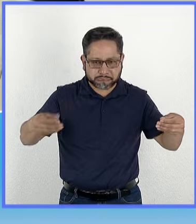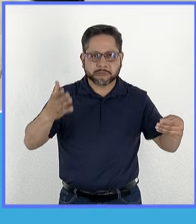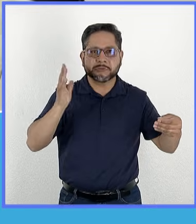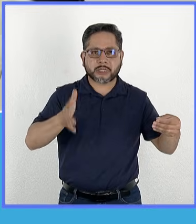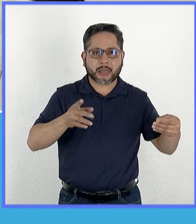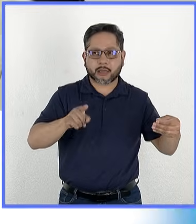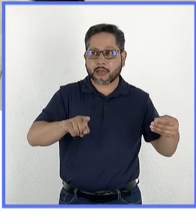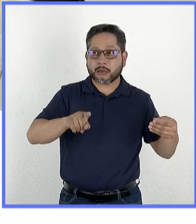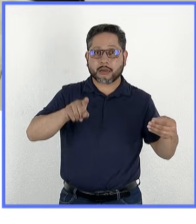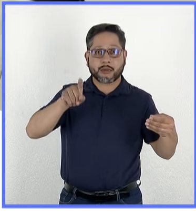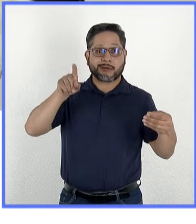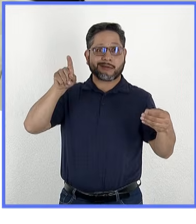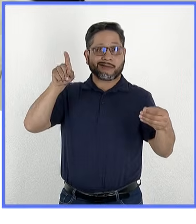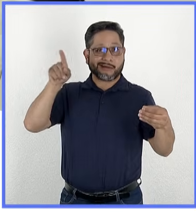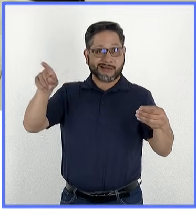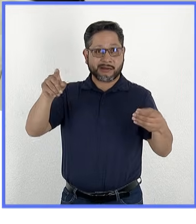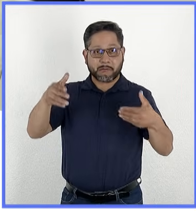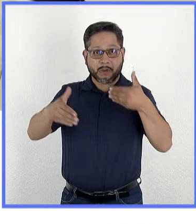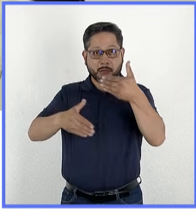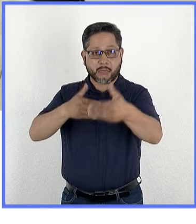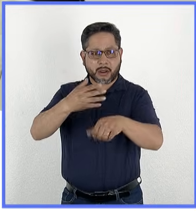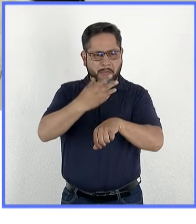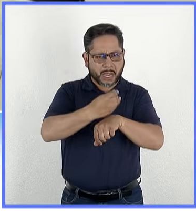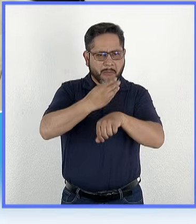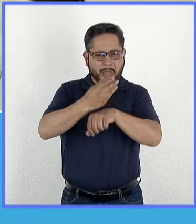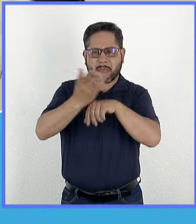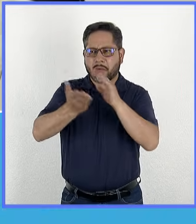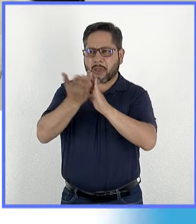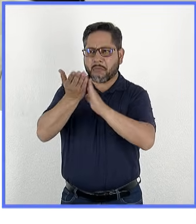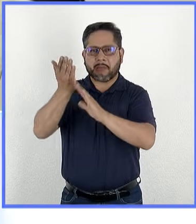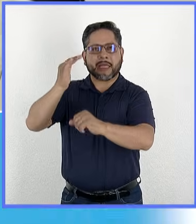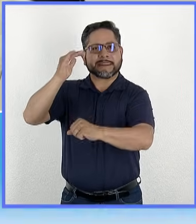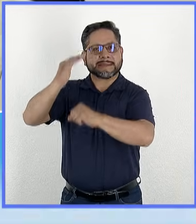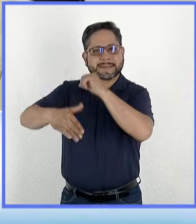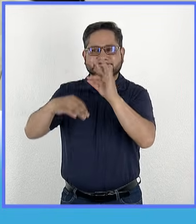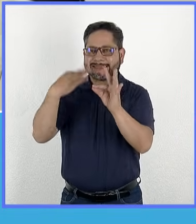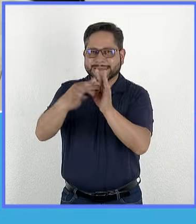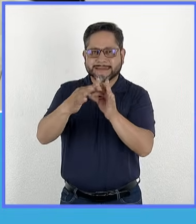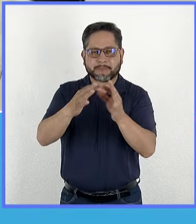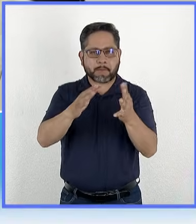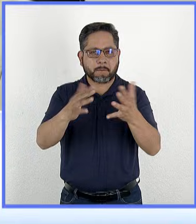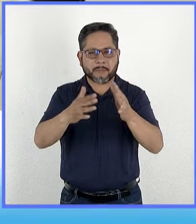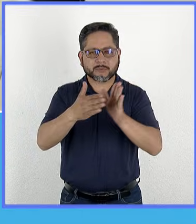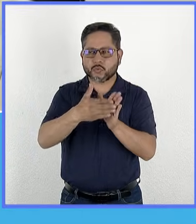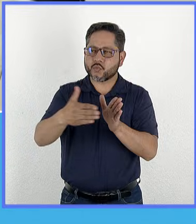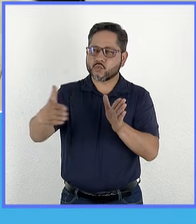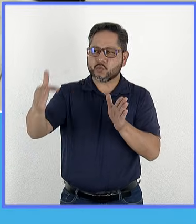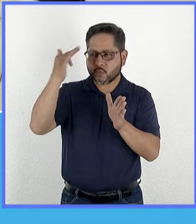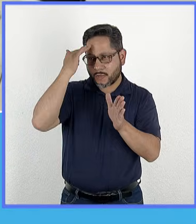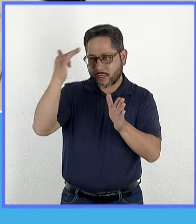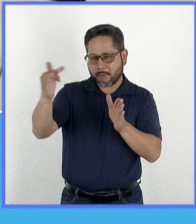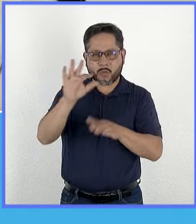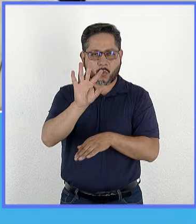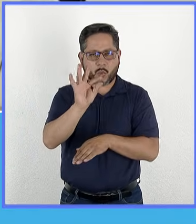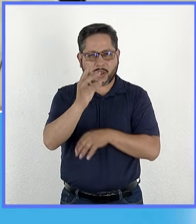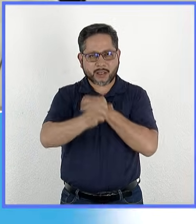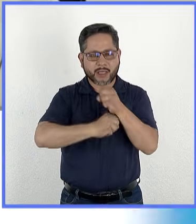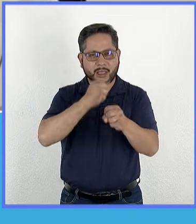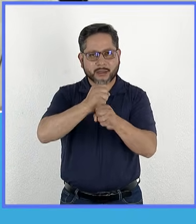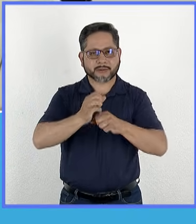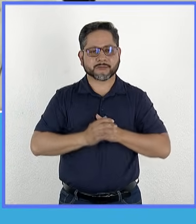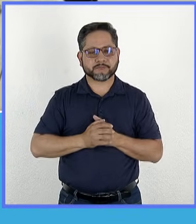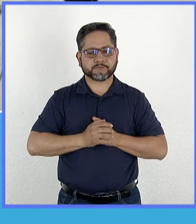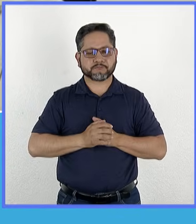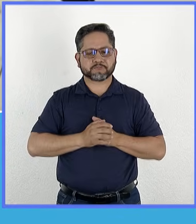logre constituirse, que logre ser efectivo a este plazo de 40 años que nos mencionaba el doctor. Sí,